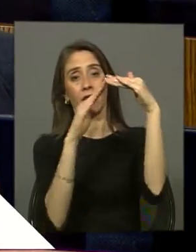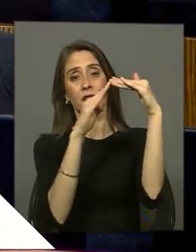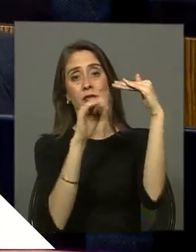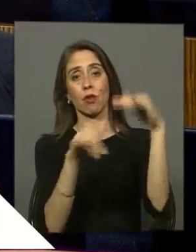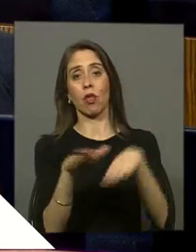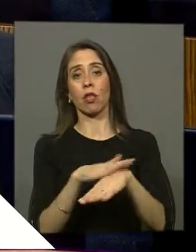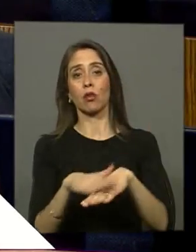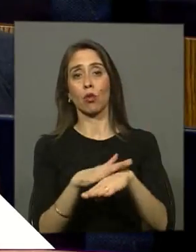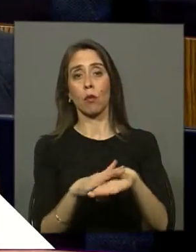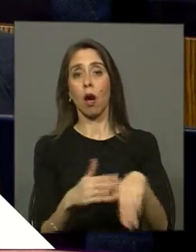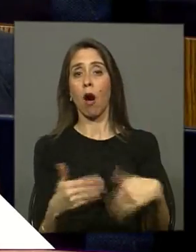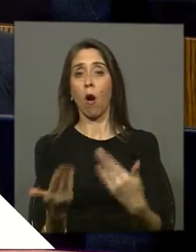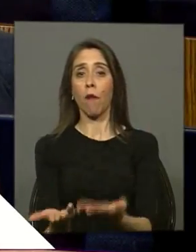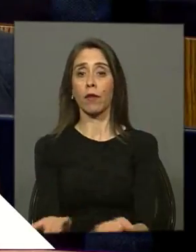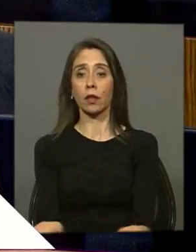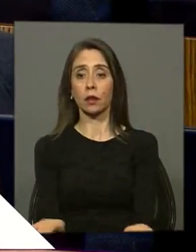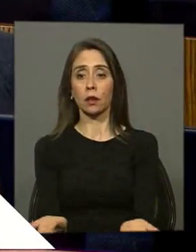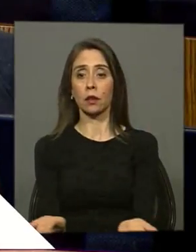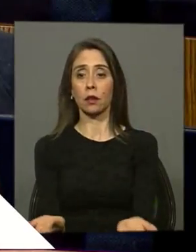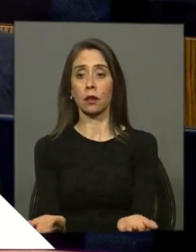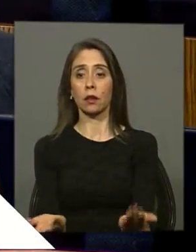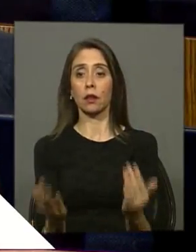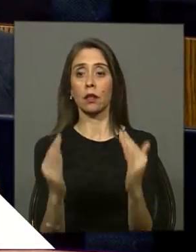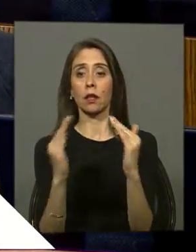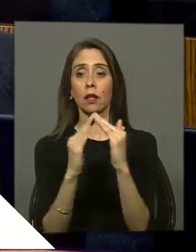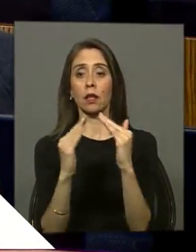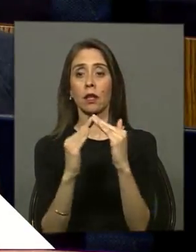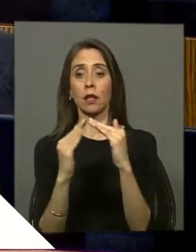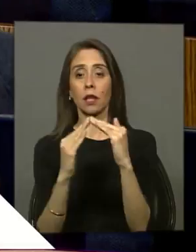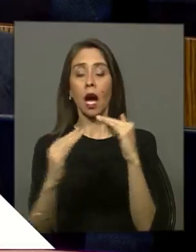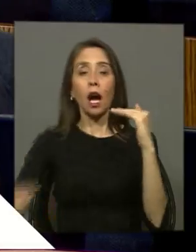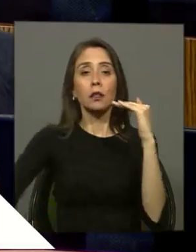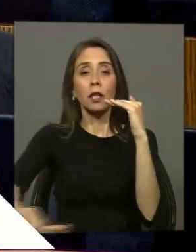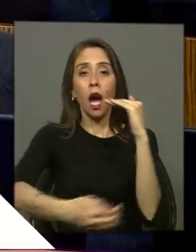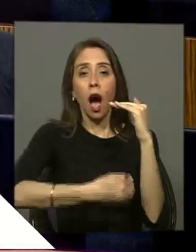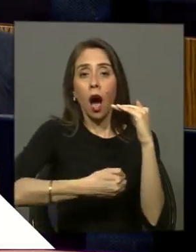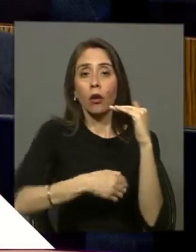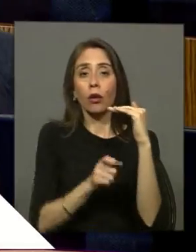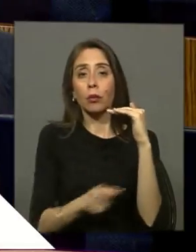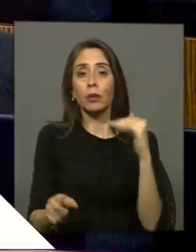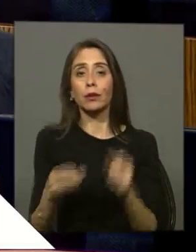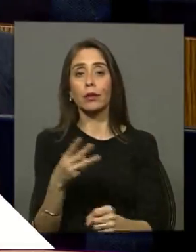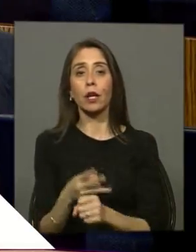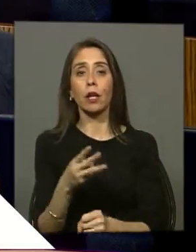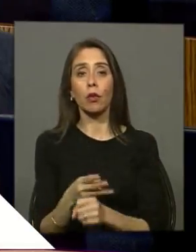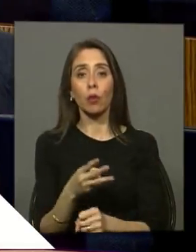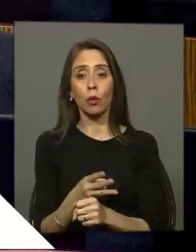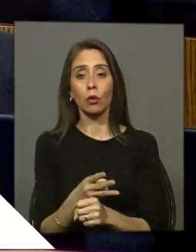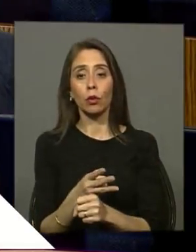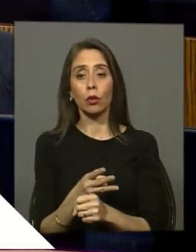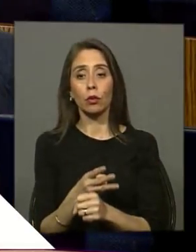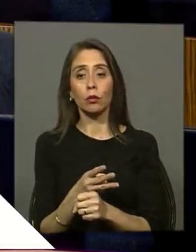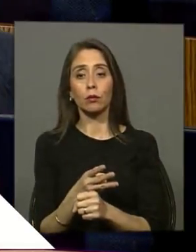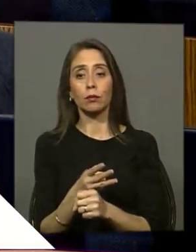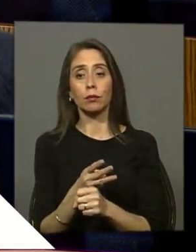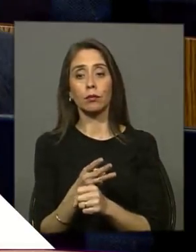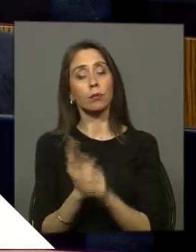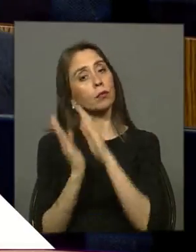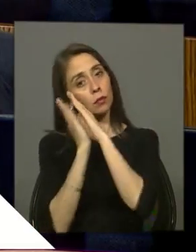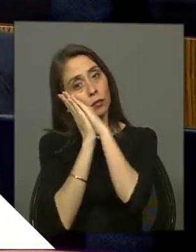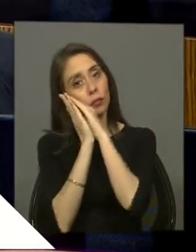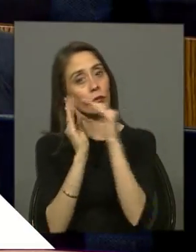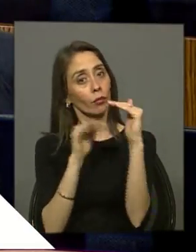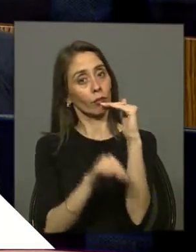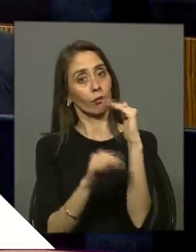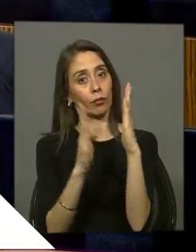ofrece para que sea habilitado como una casa de acogida de adultos mayores o casa de estadía como